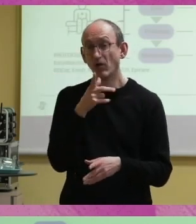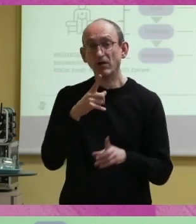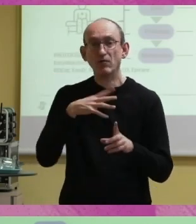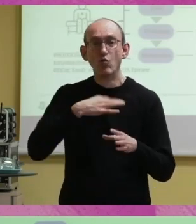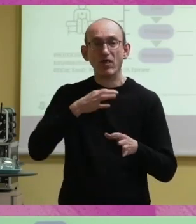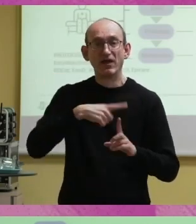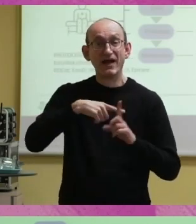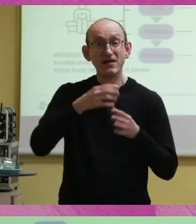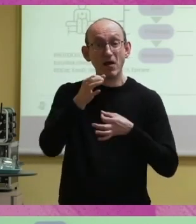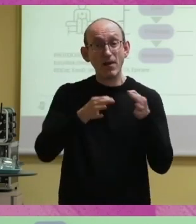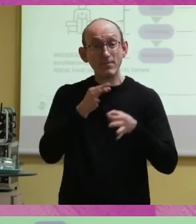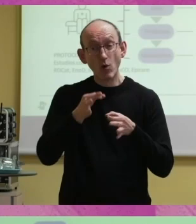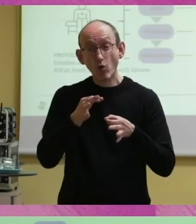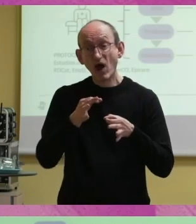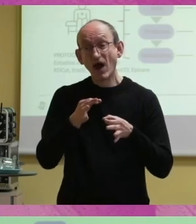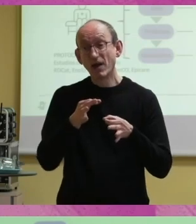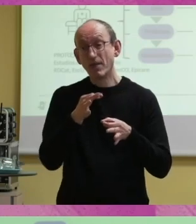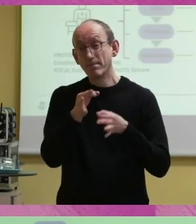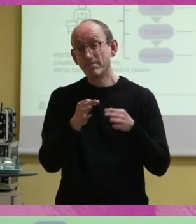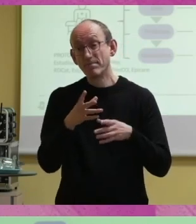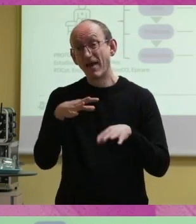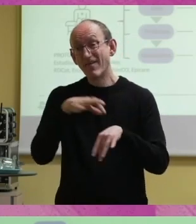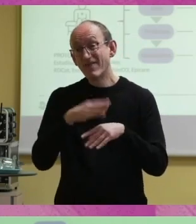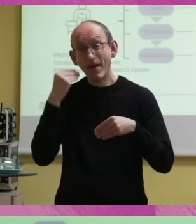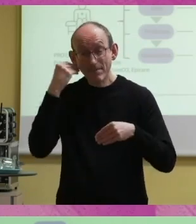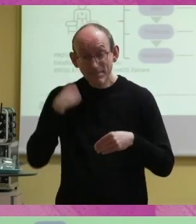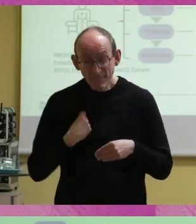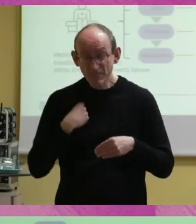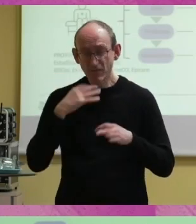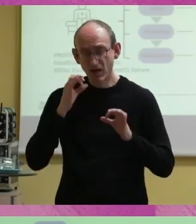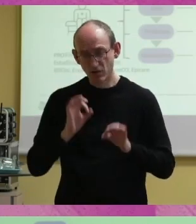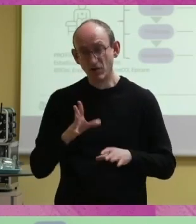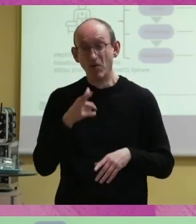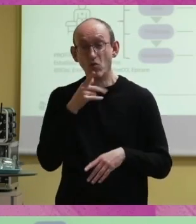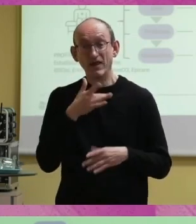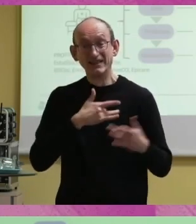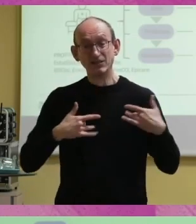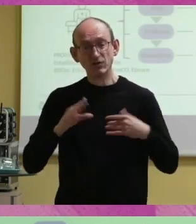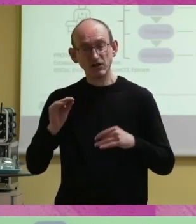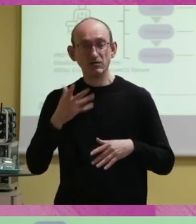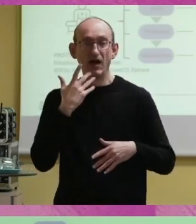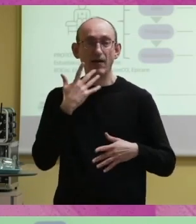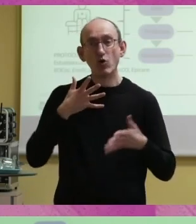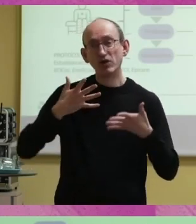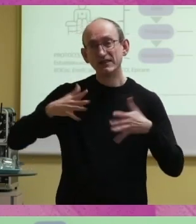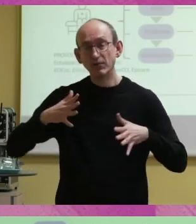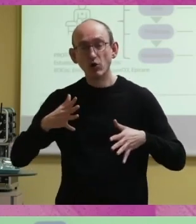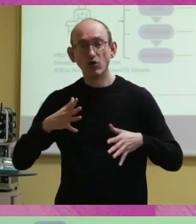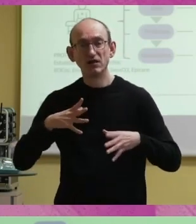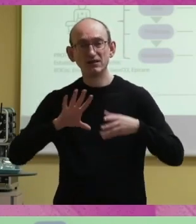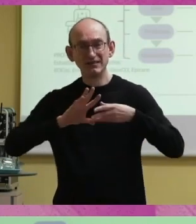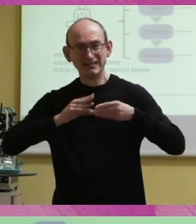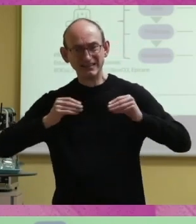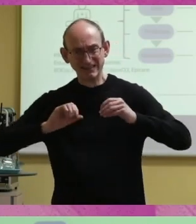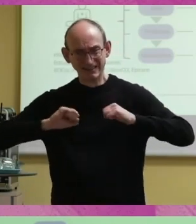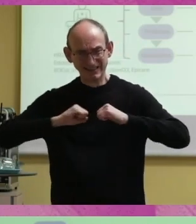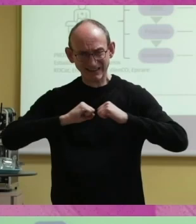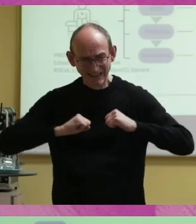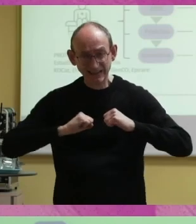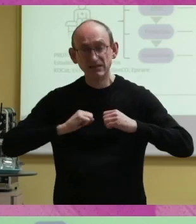quizá no tenían la misma enfermedad. Igual clínicamente sí, la presentación eran unos temblores o eran unas contracturas o